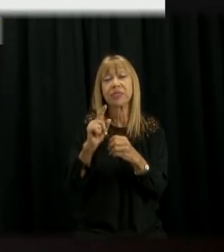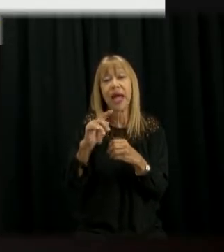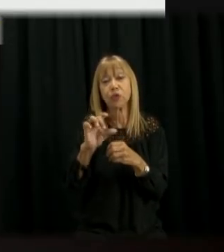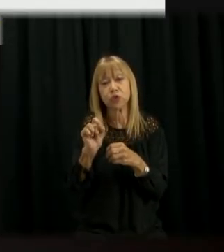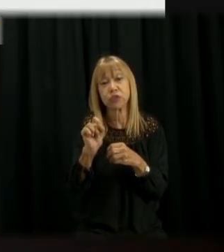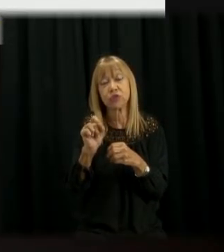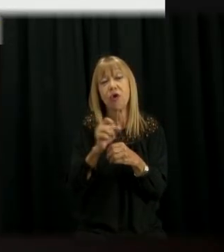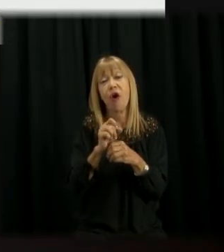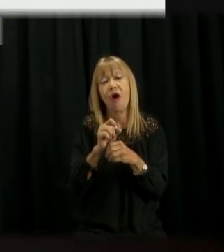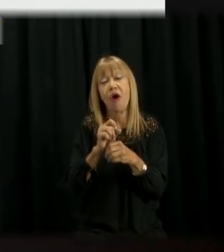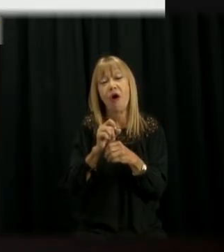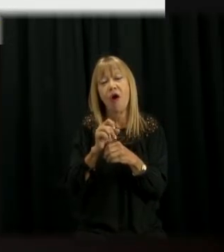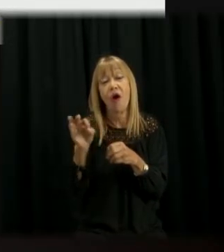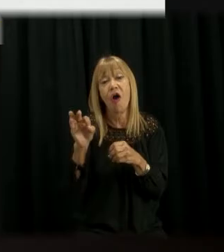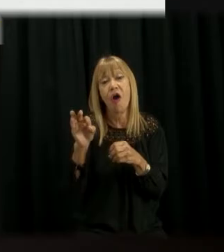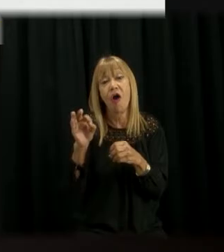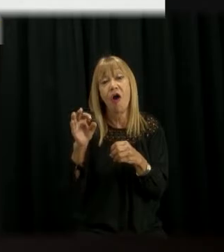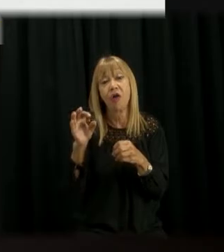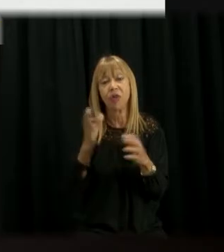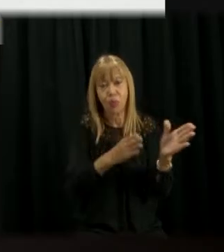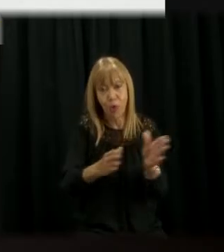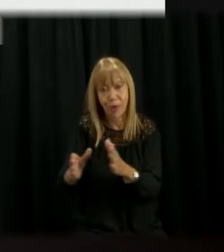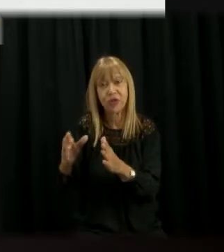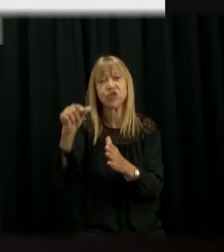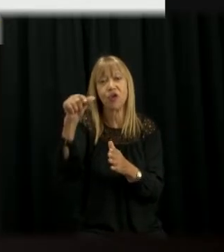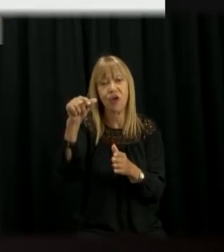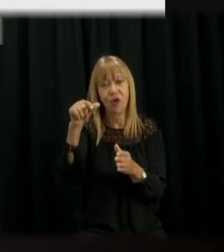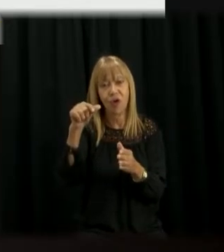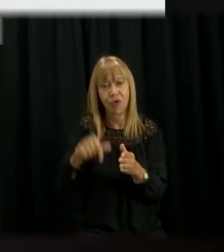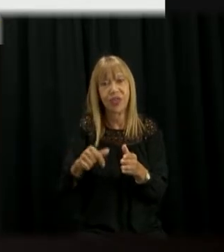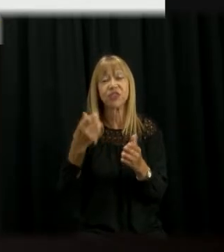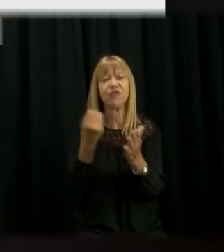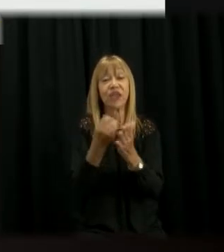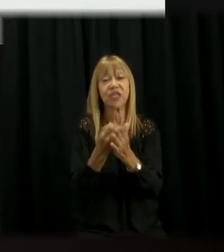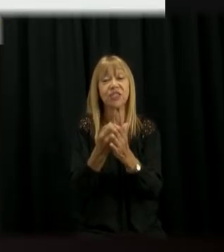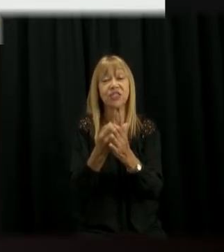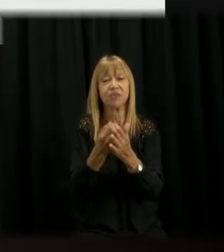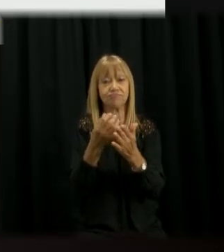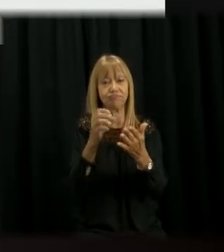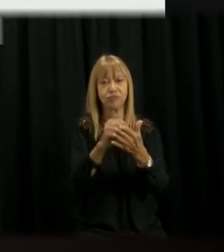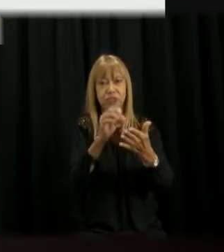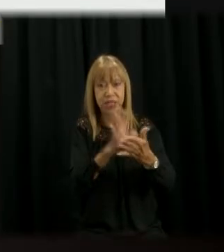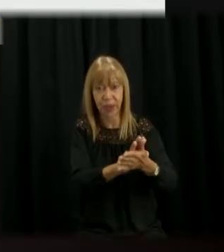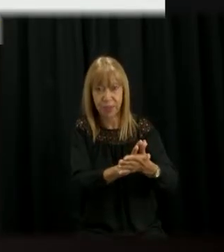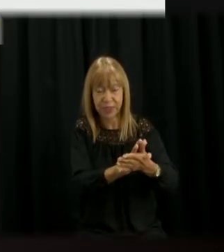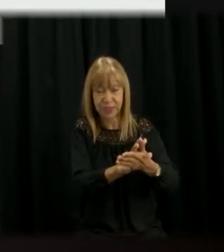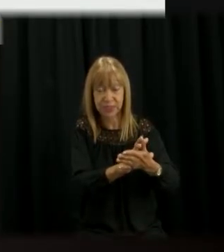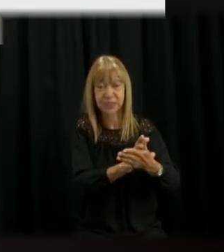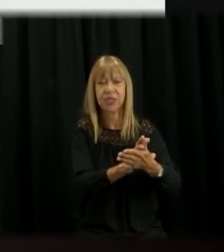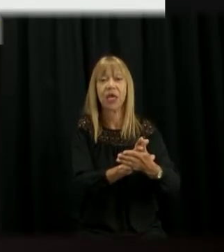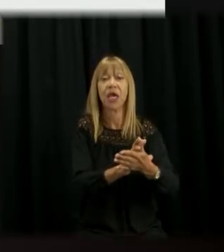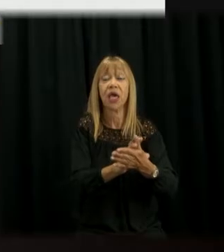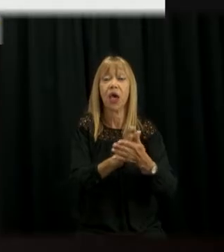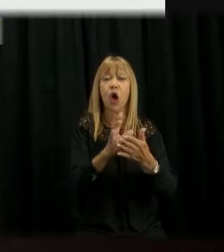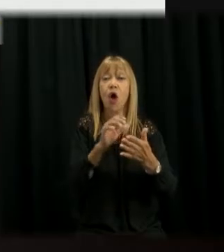sobre la situación actual y la preparación sobre estados